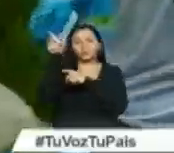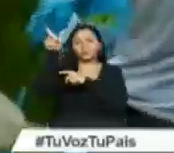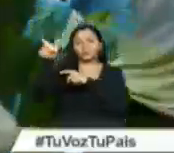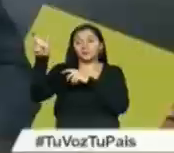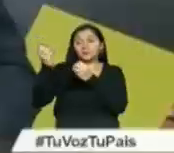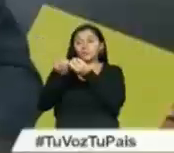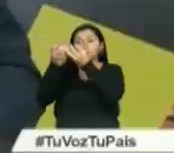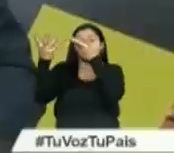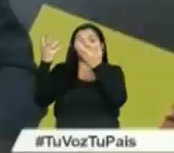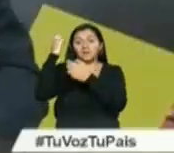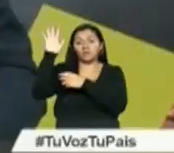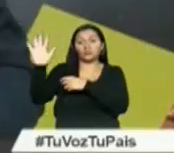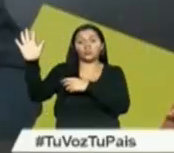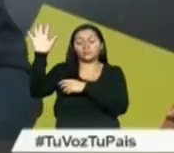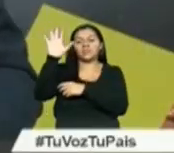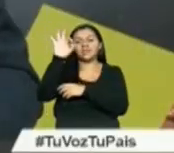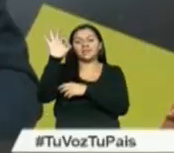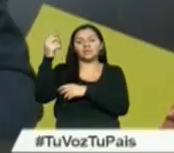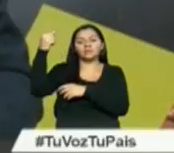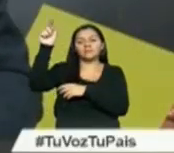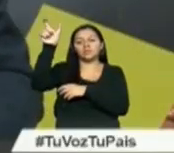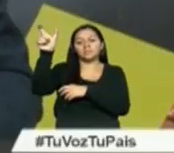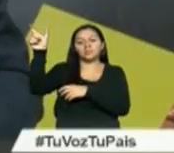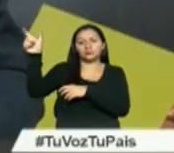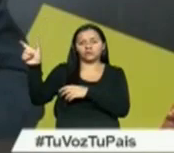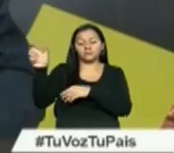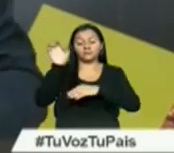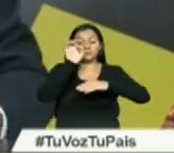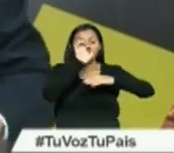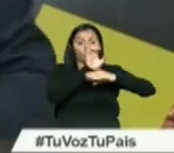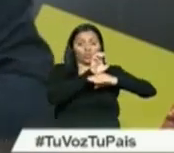habitantes. Este es un acuerdo comercial del Ecuador